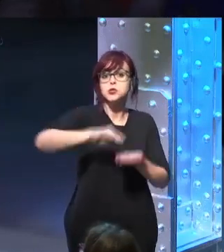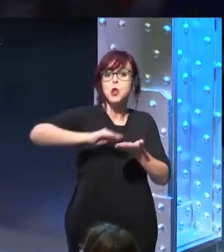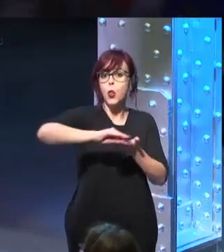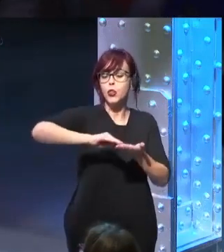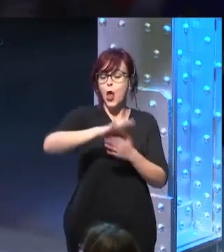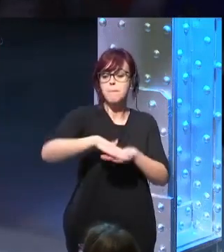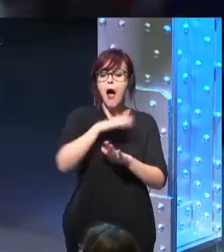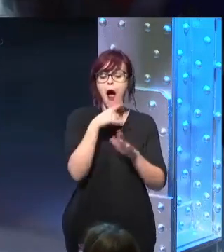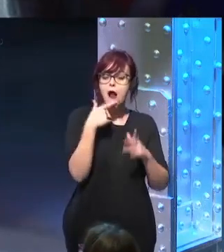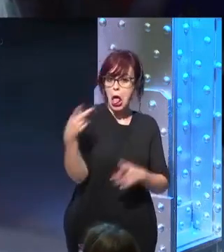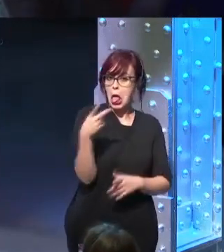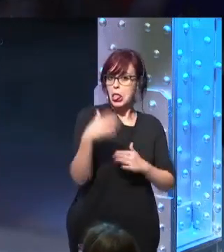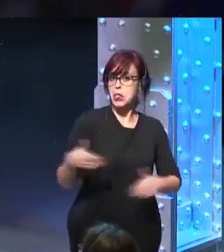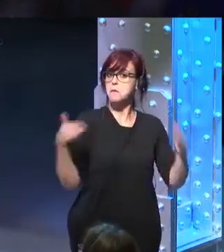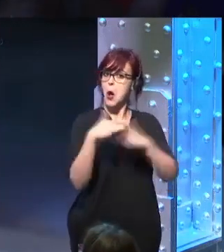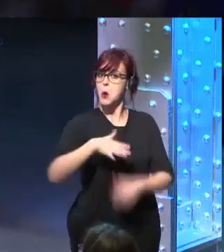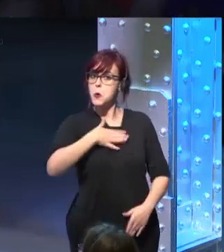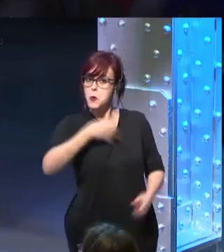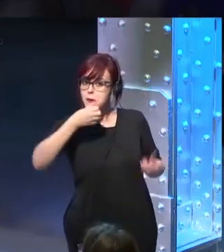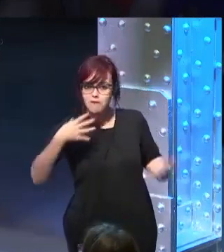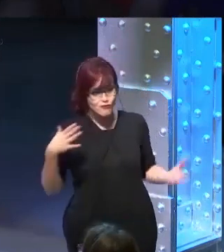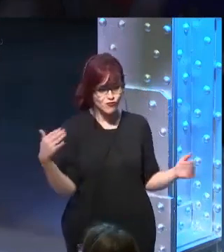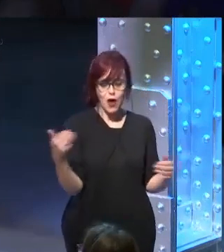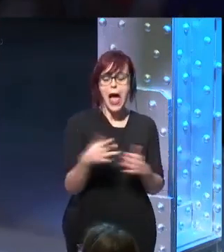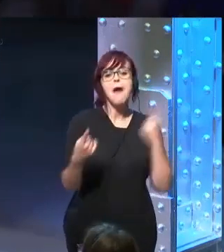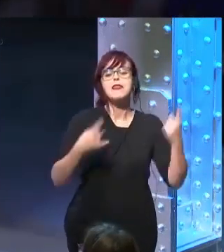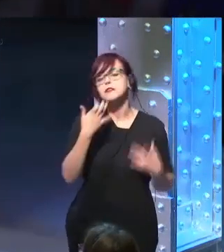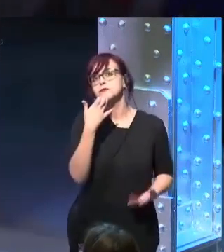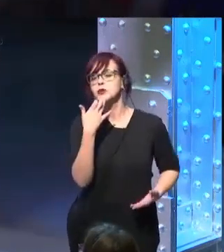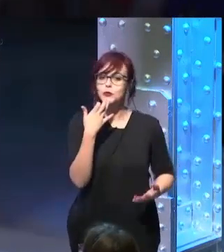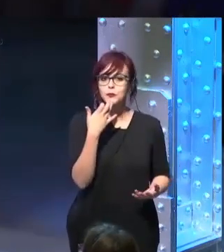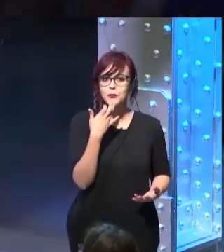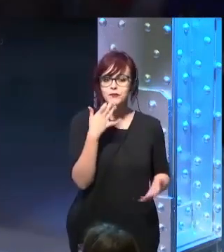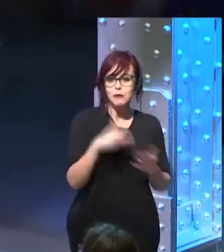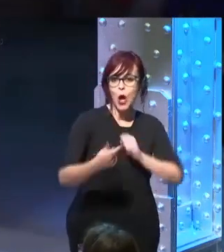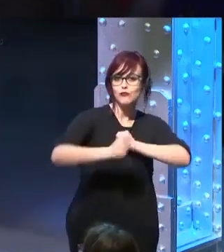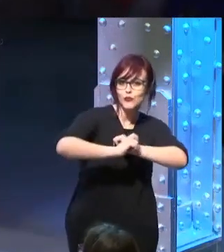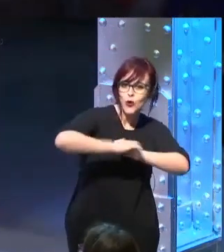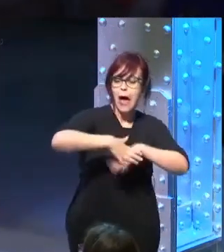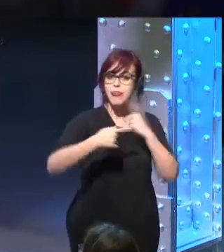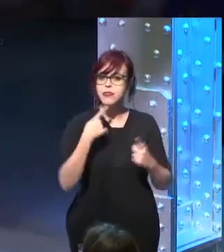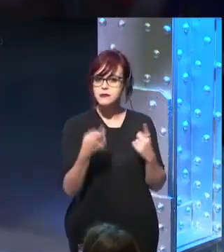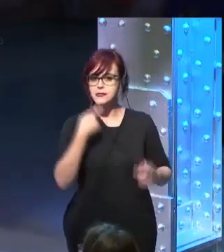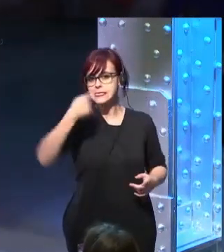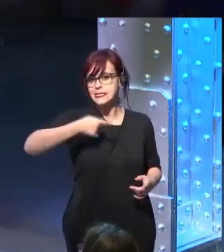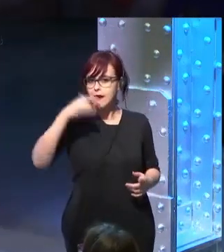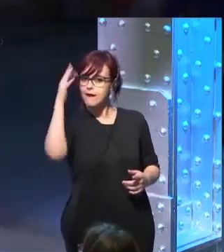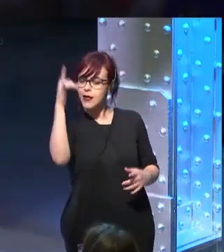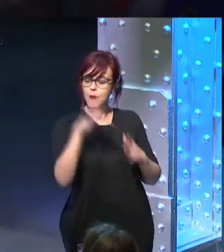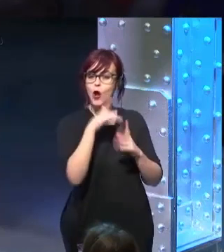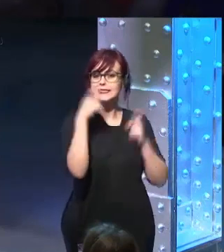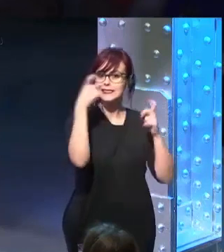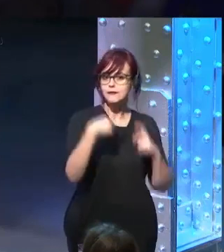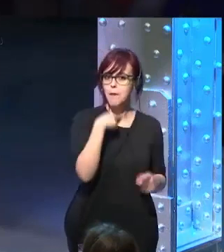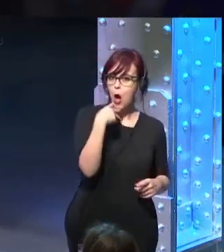una solución satisfactoria. Muchas veces hemos hablado pues de hacer algún tipo de truco, utilizar retórica